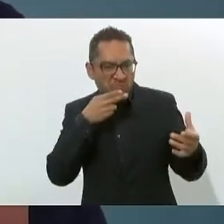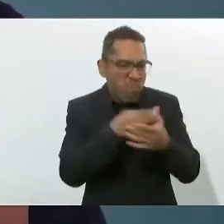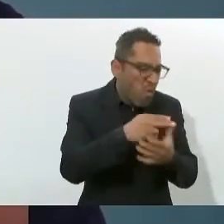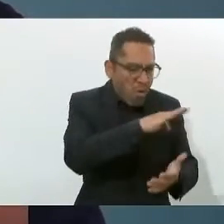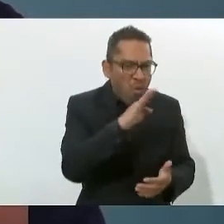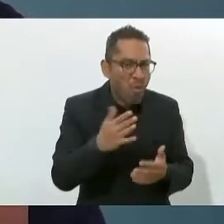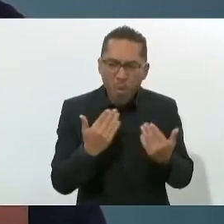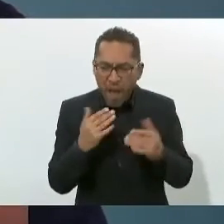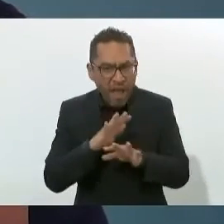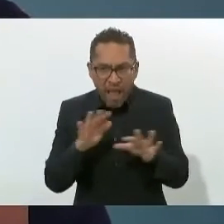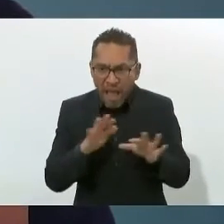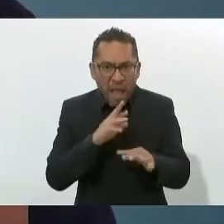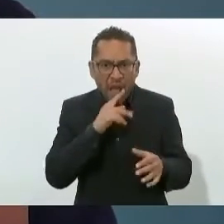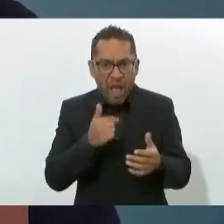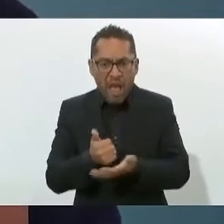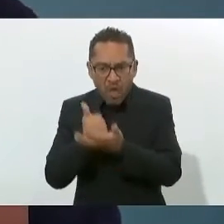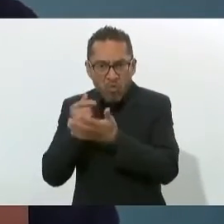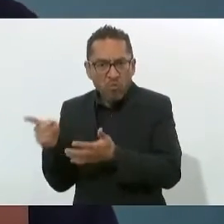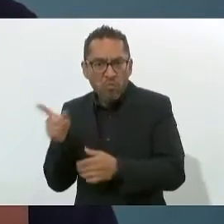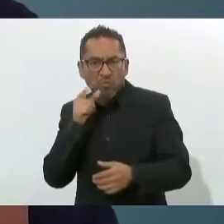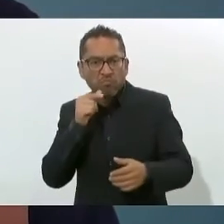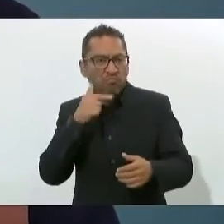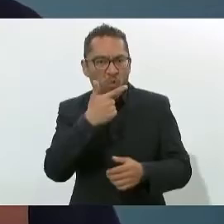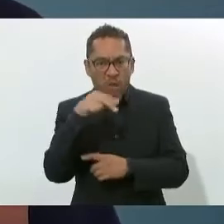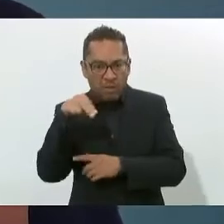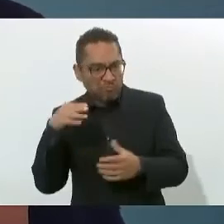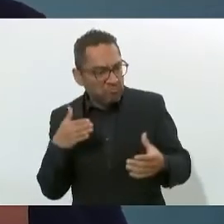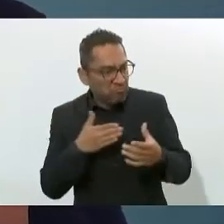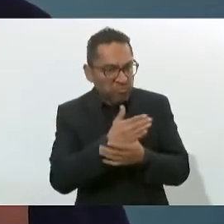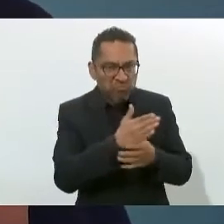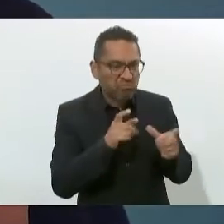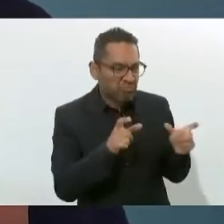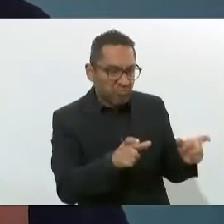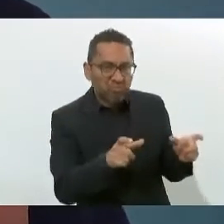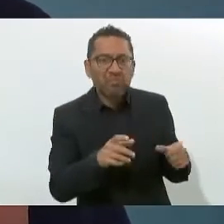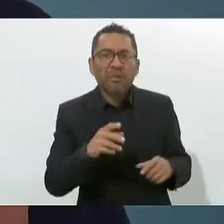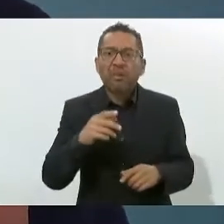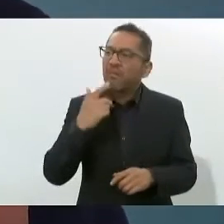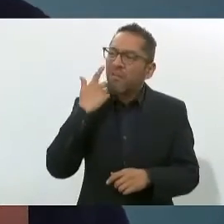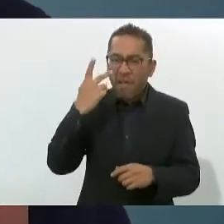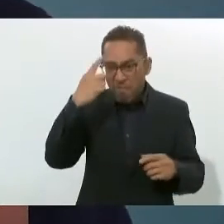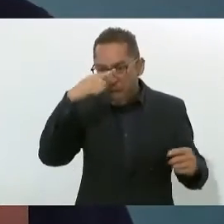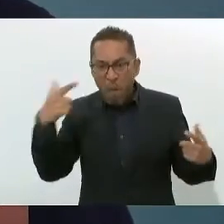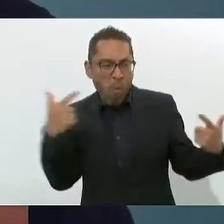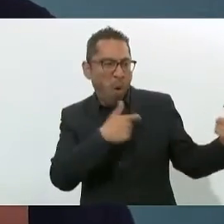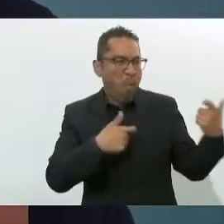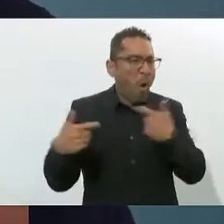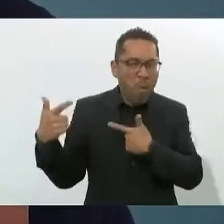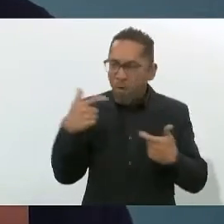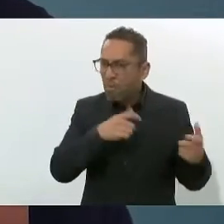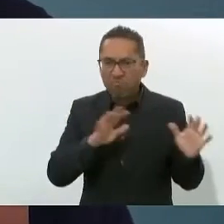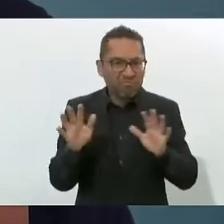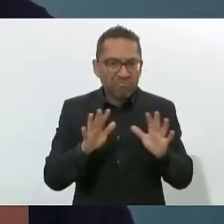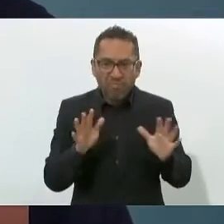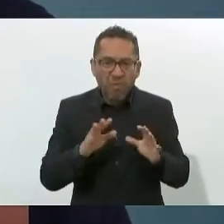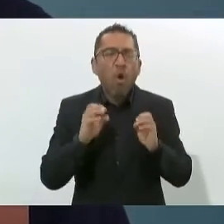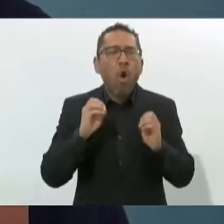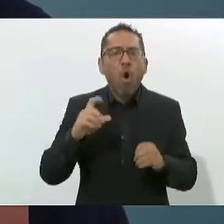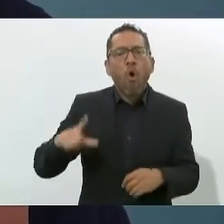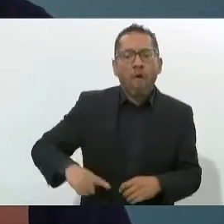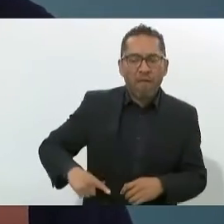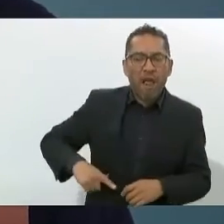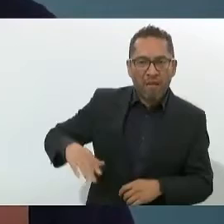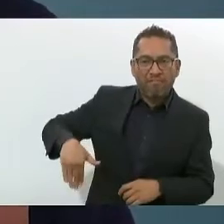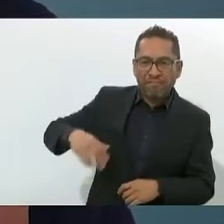homicidios, que no haya enfrentamientos, como también lo dijo el